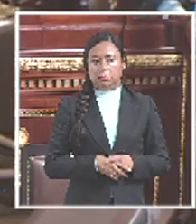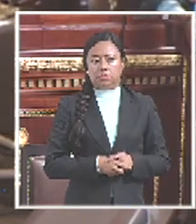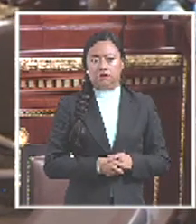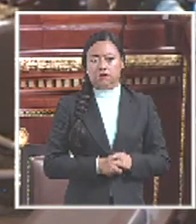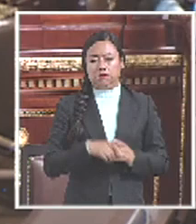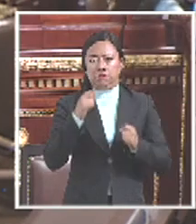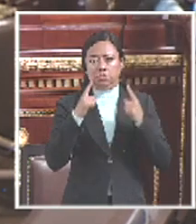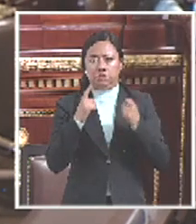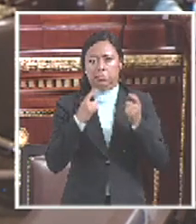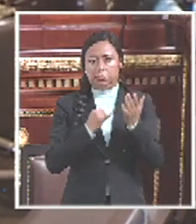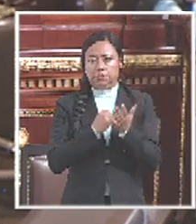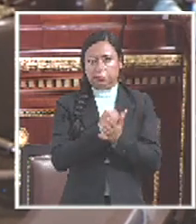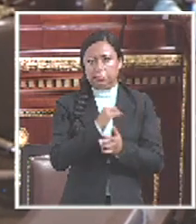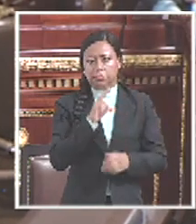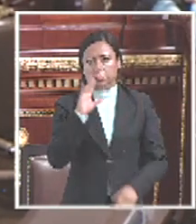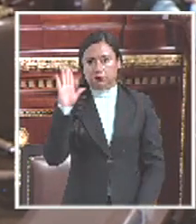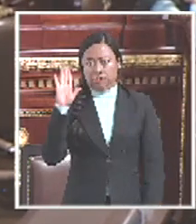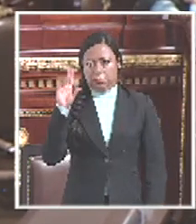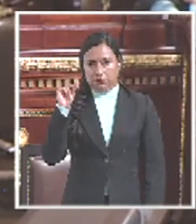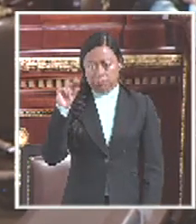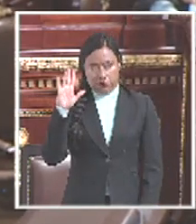Los que estén por la negativa.